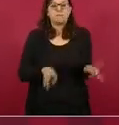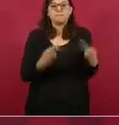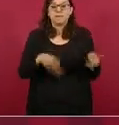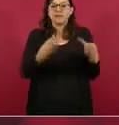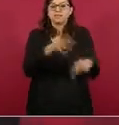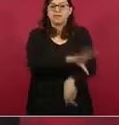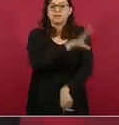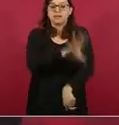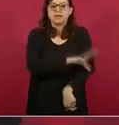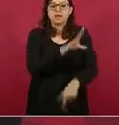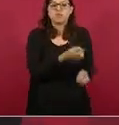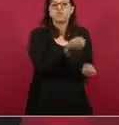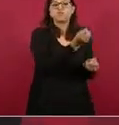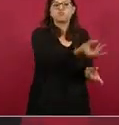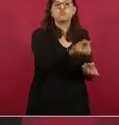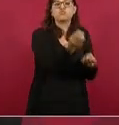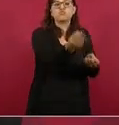energía.